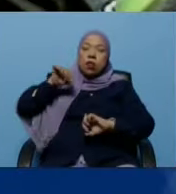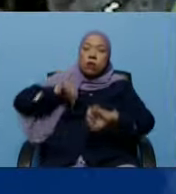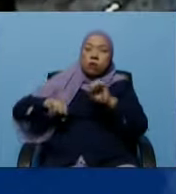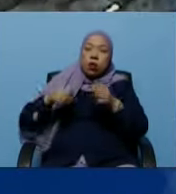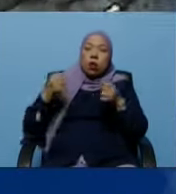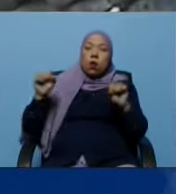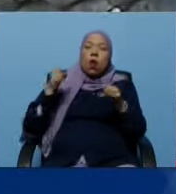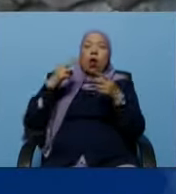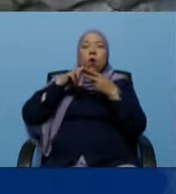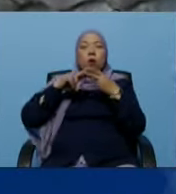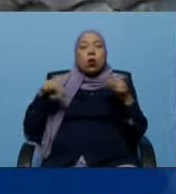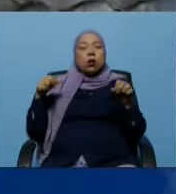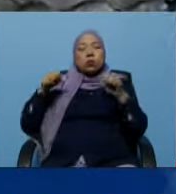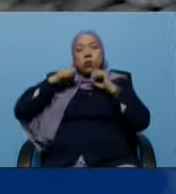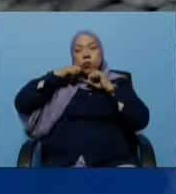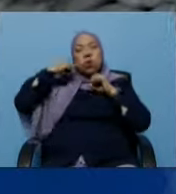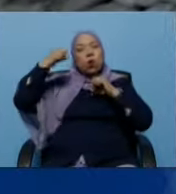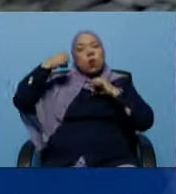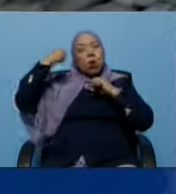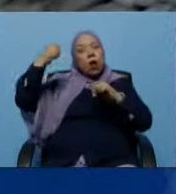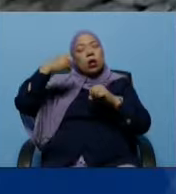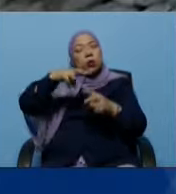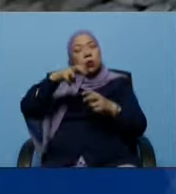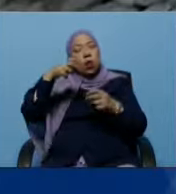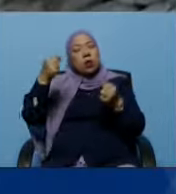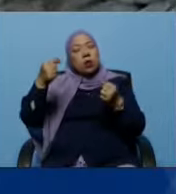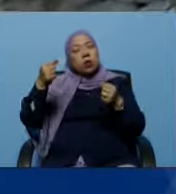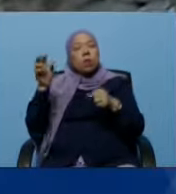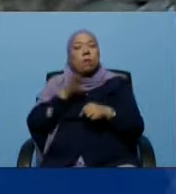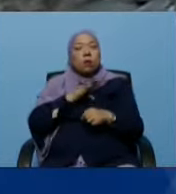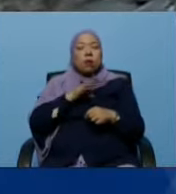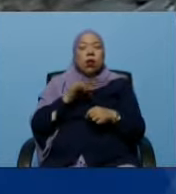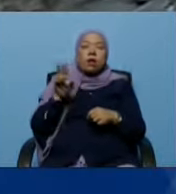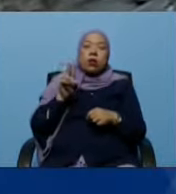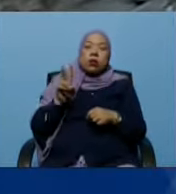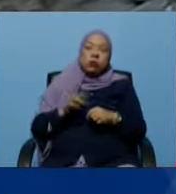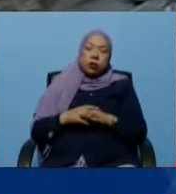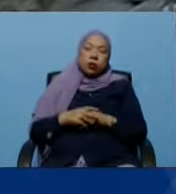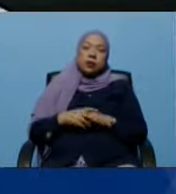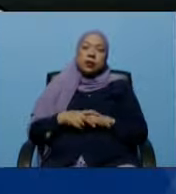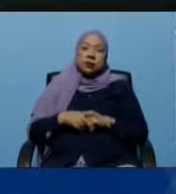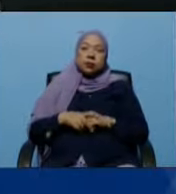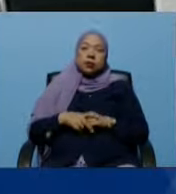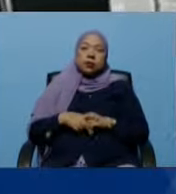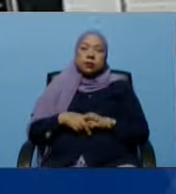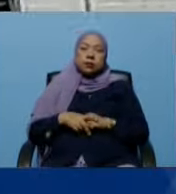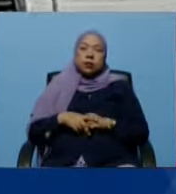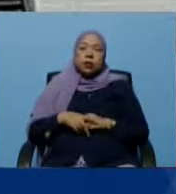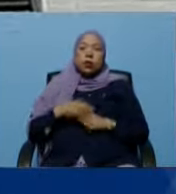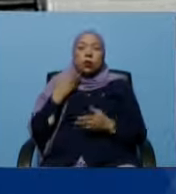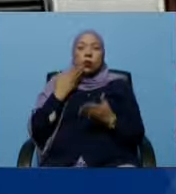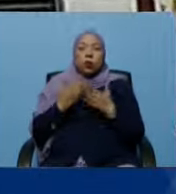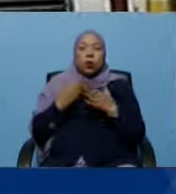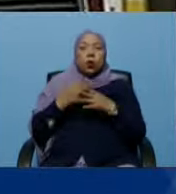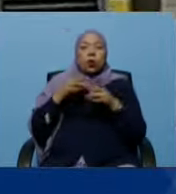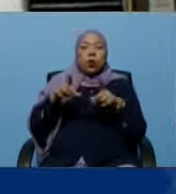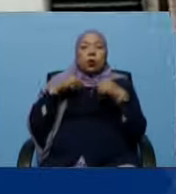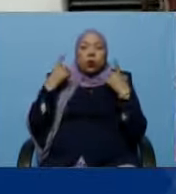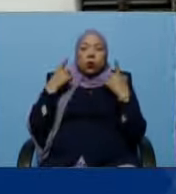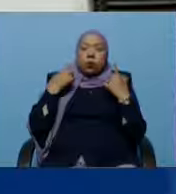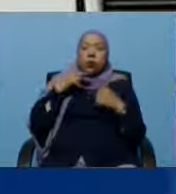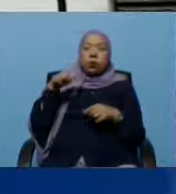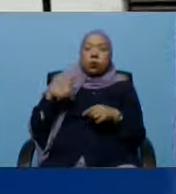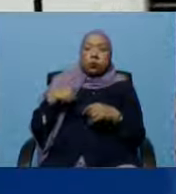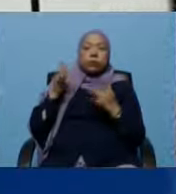y comprometidos en la lucha de la recuperación económica de nuestro país. Muchísimas gracias. Bueno, mi comandante, desde aquí, desde La Guaira,